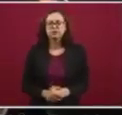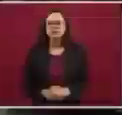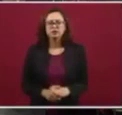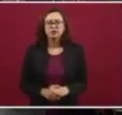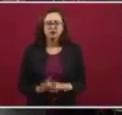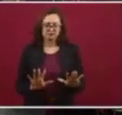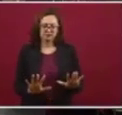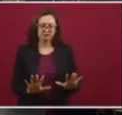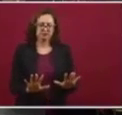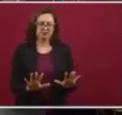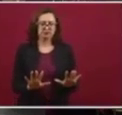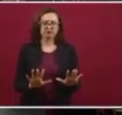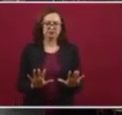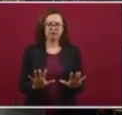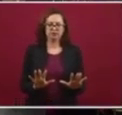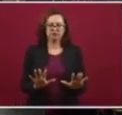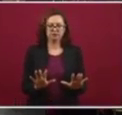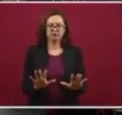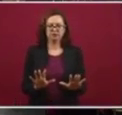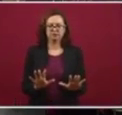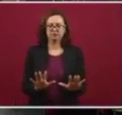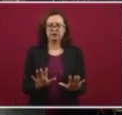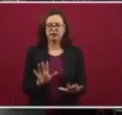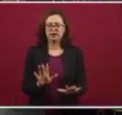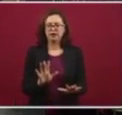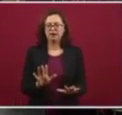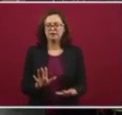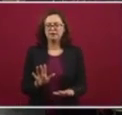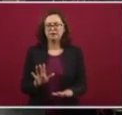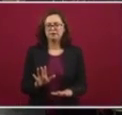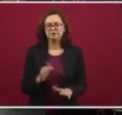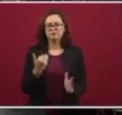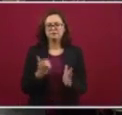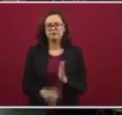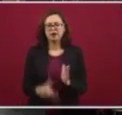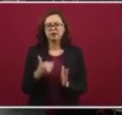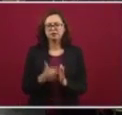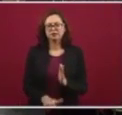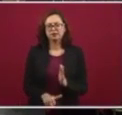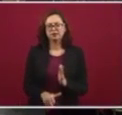A ver, pero nada más, quedó pendiente